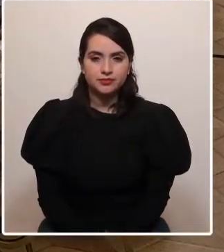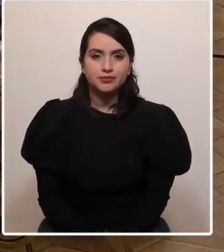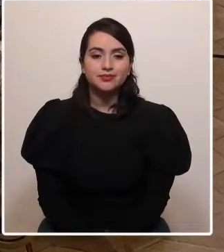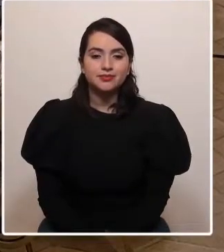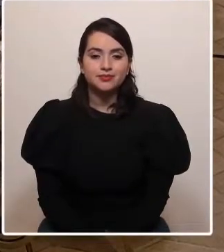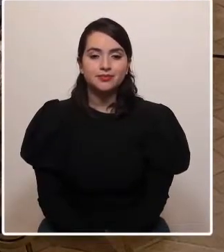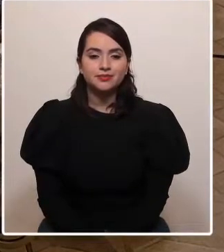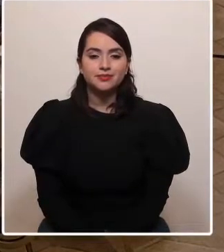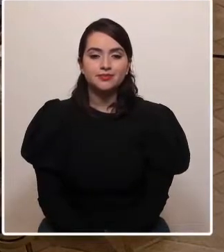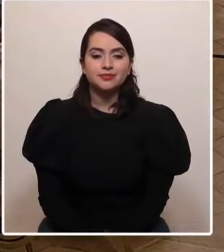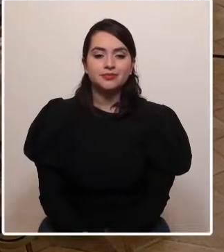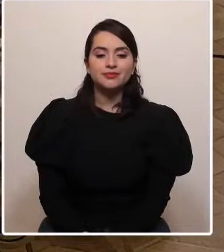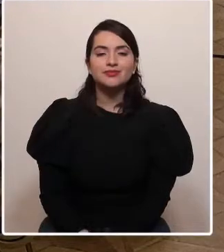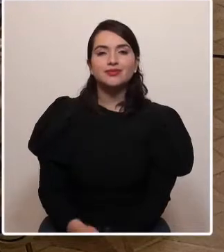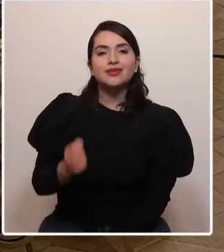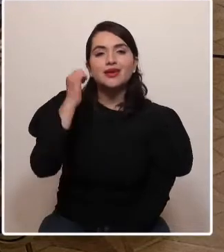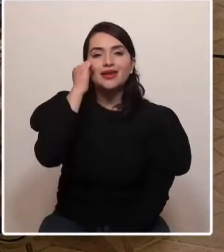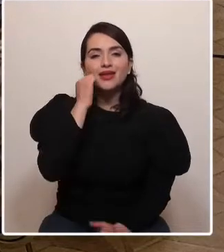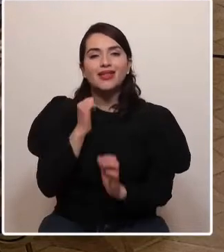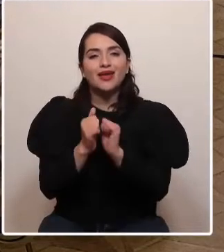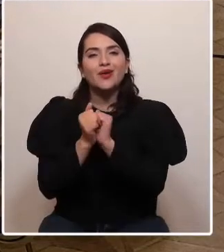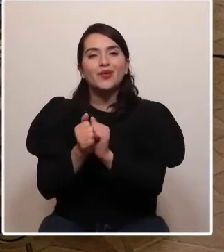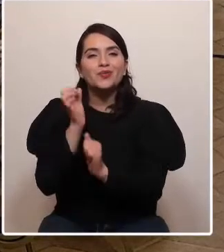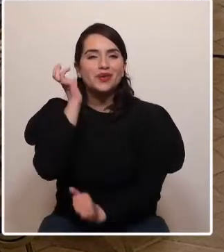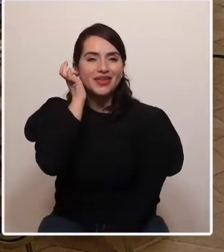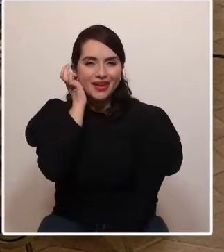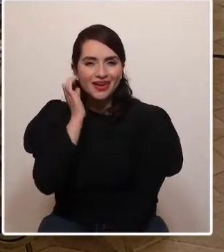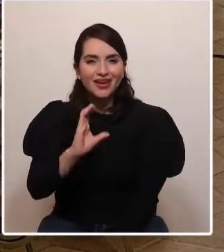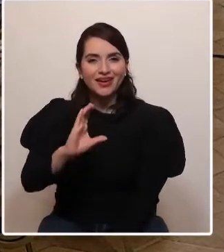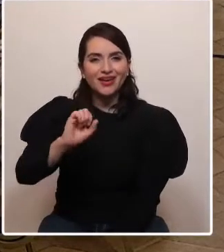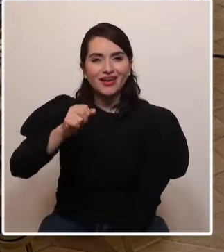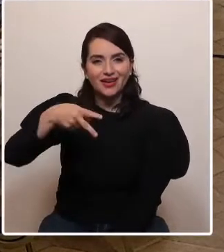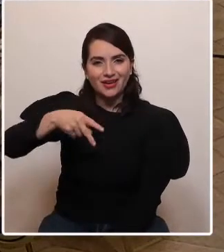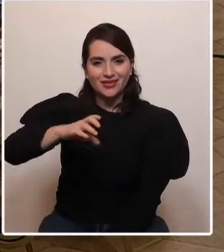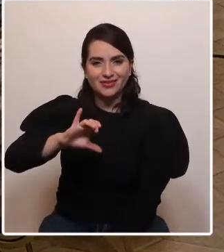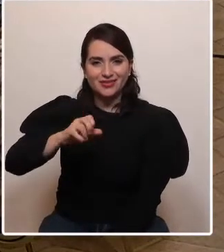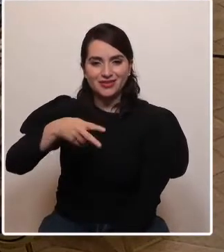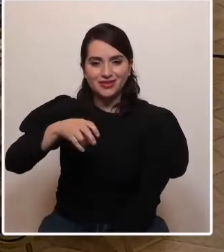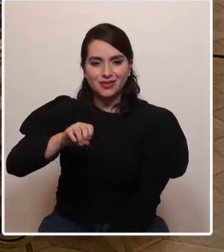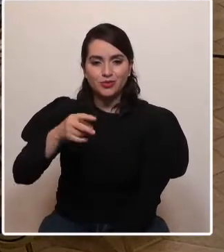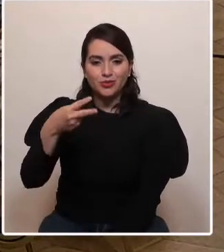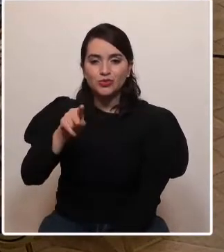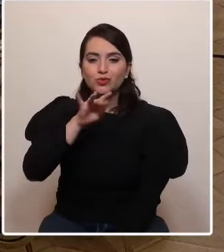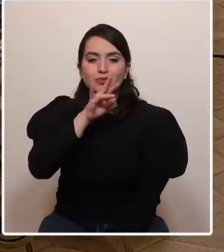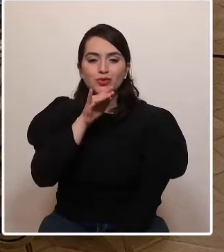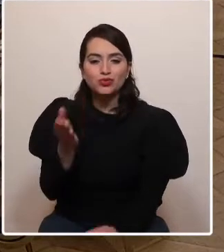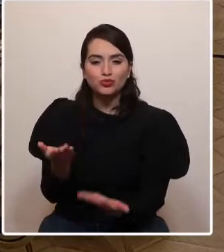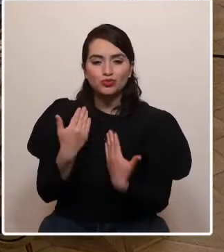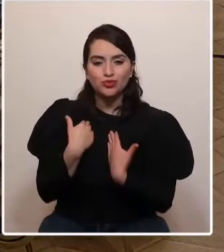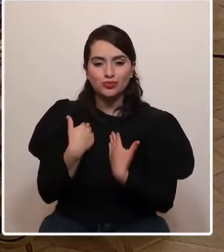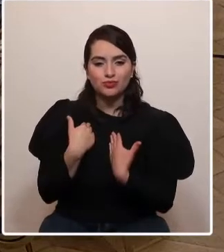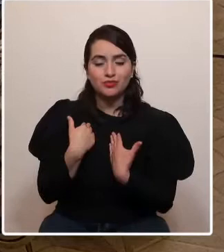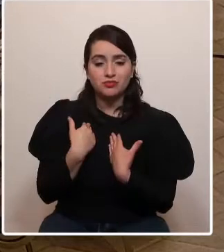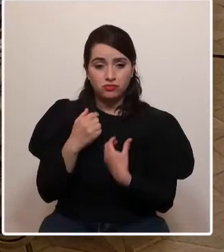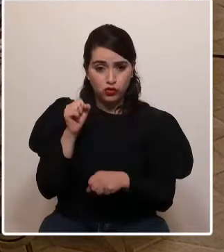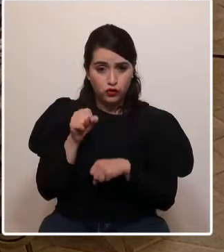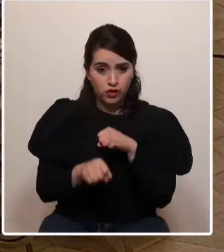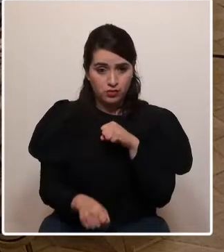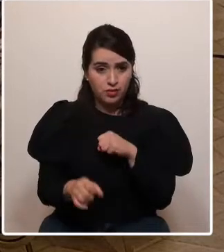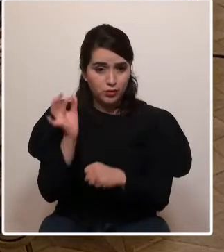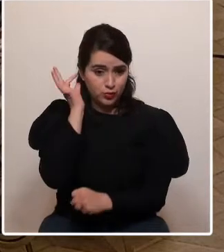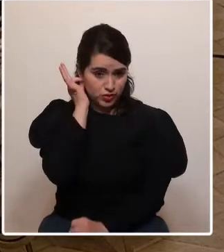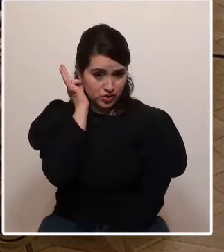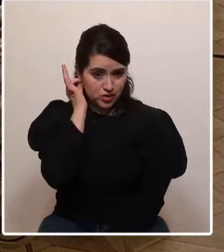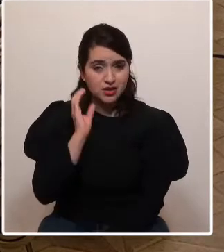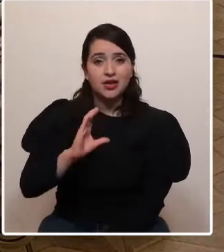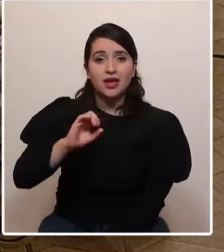Querida compañerita Adriana Cancino me va a ceder sus minutos. Muy bien, se lo corrobora, convencional Cancino, por